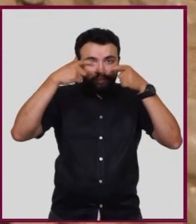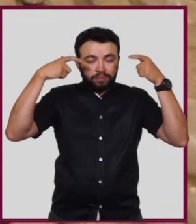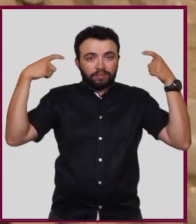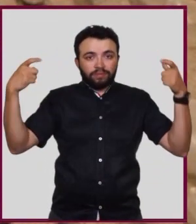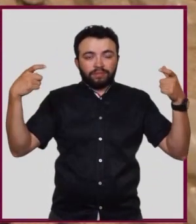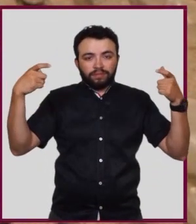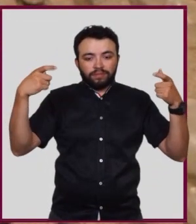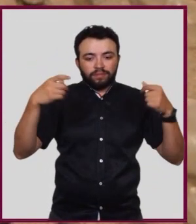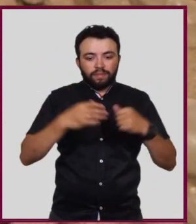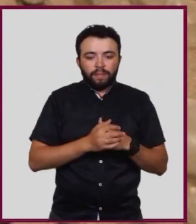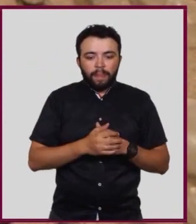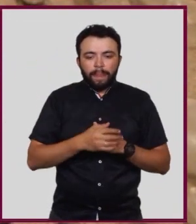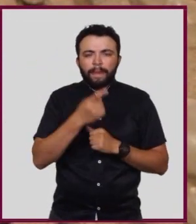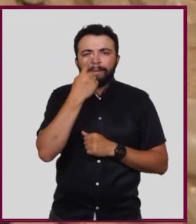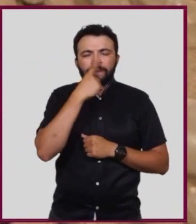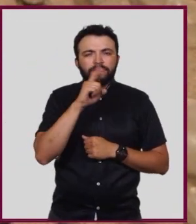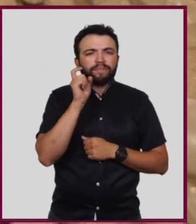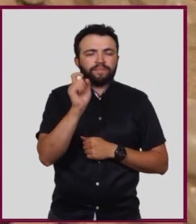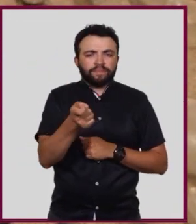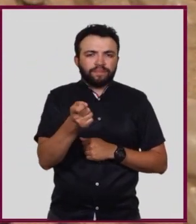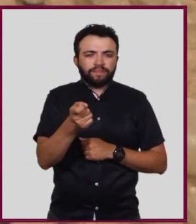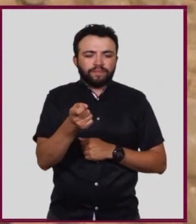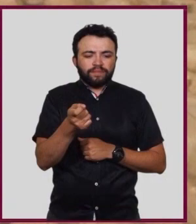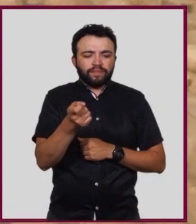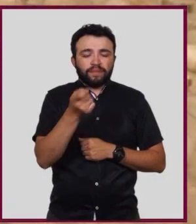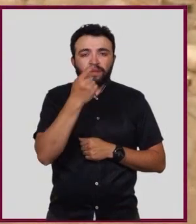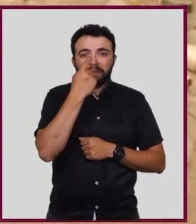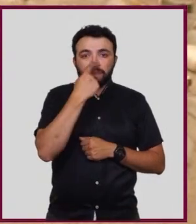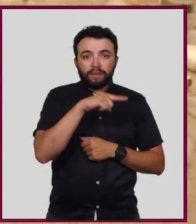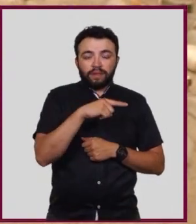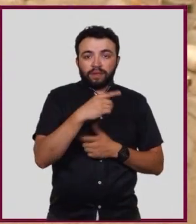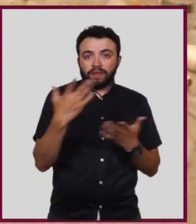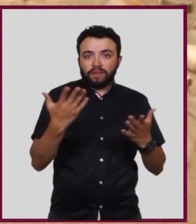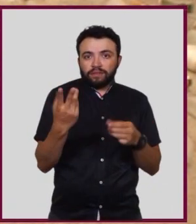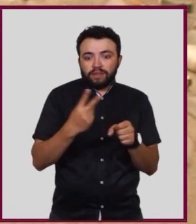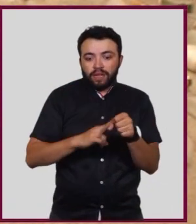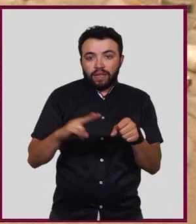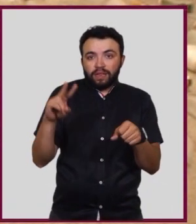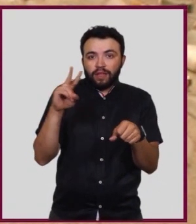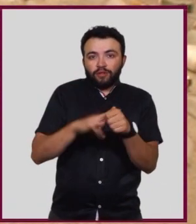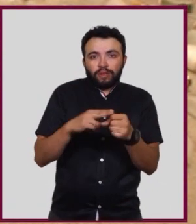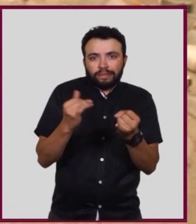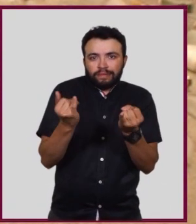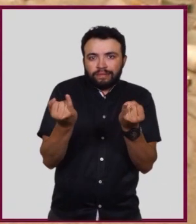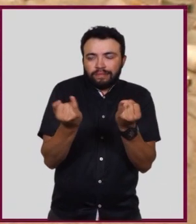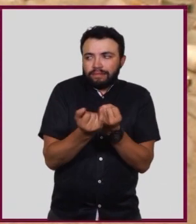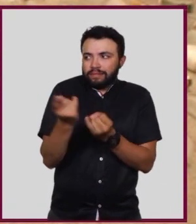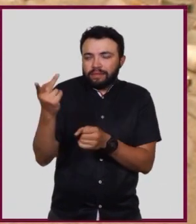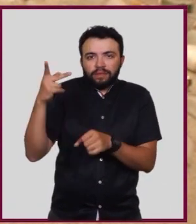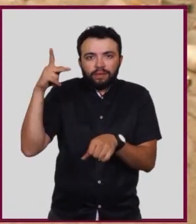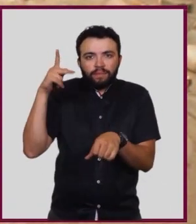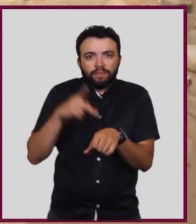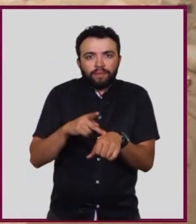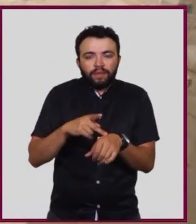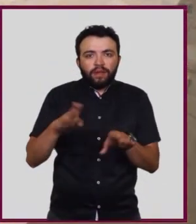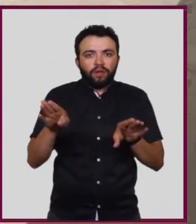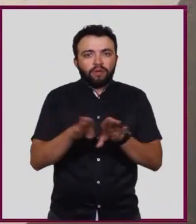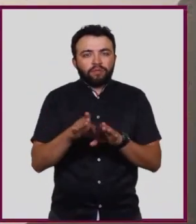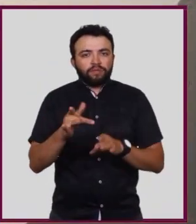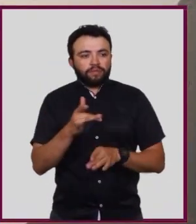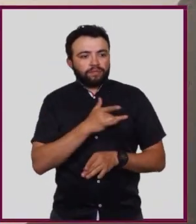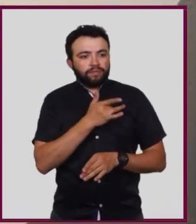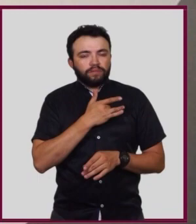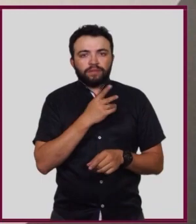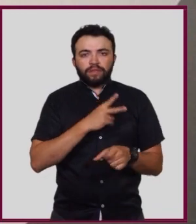conocimiento, para hacernos naturales como esa piedra, hacernos tan